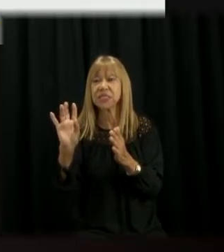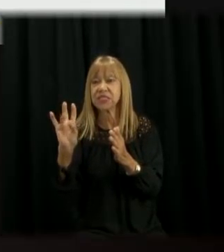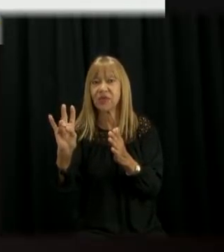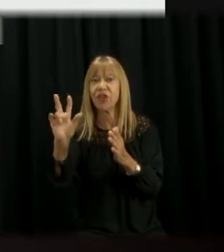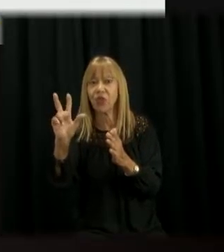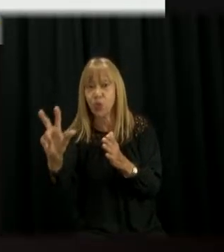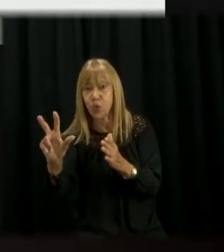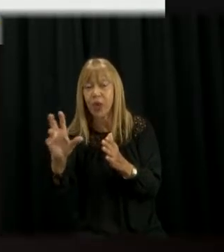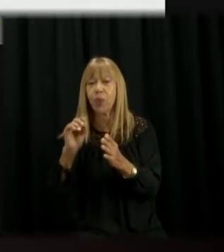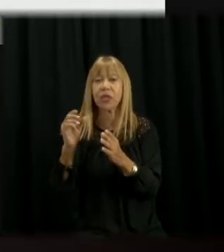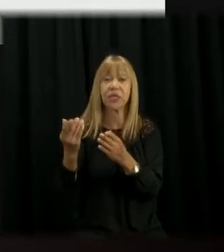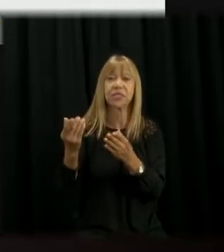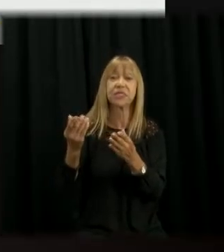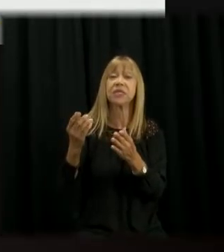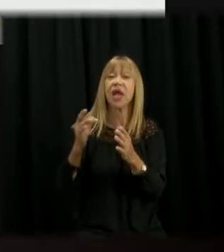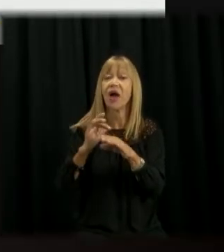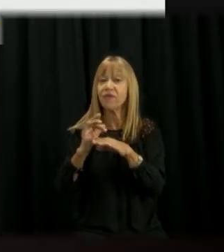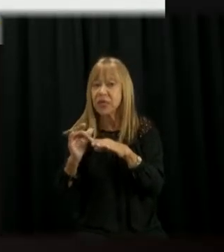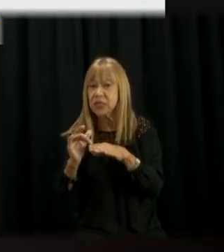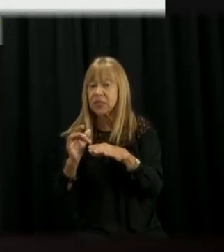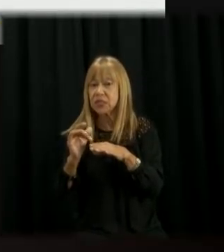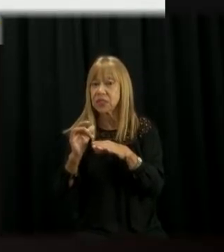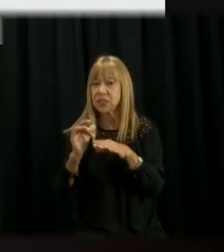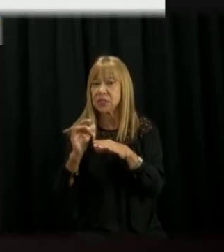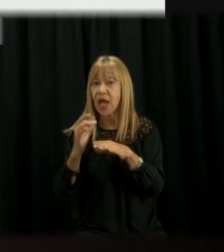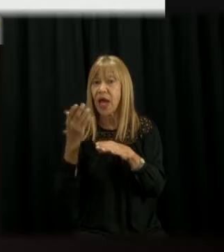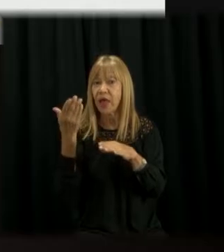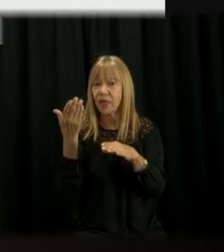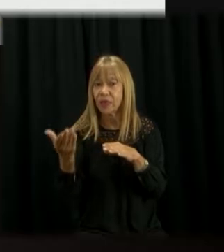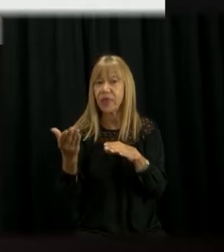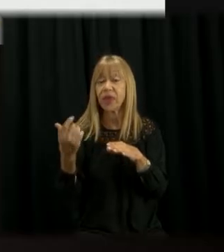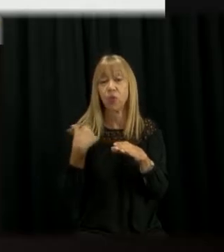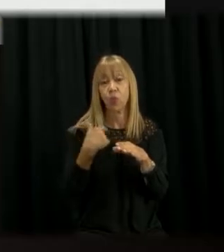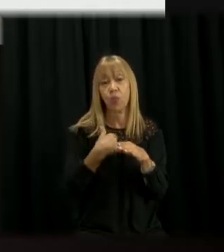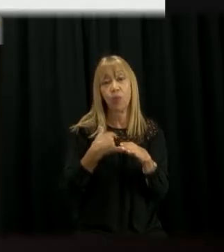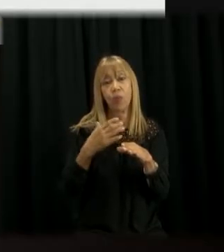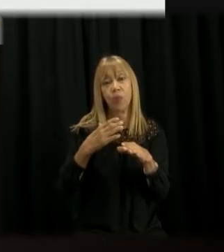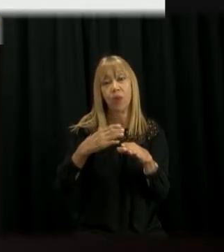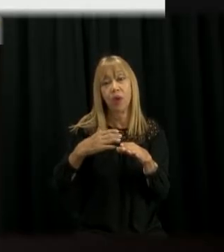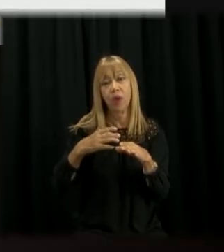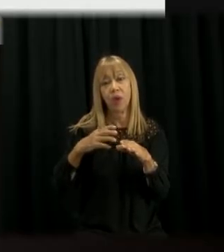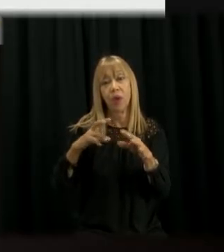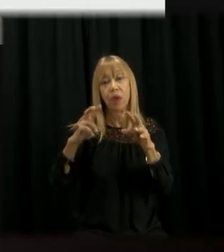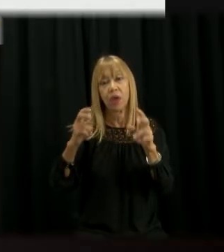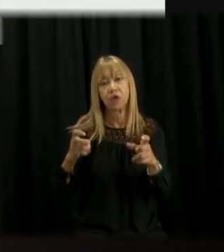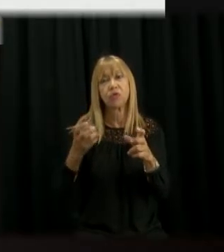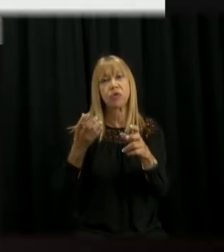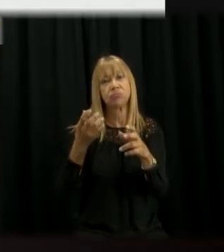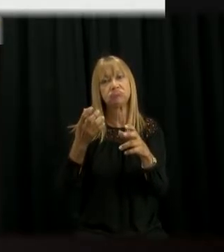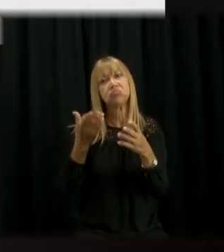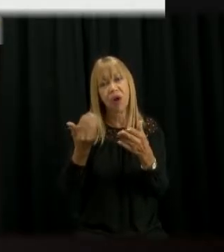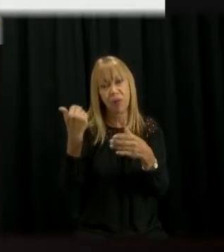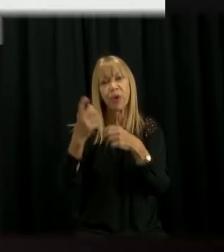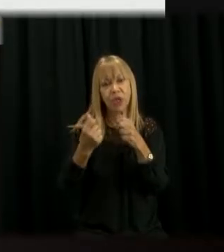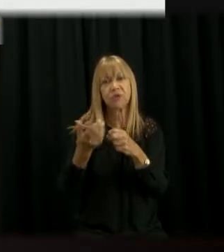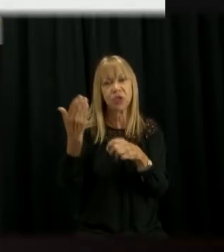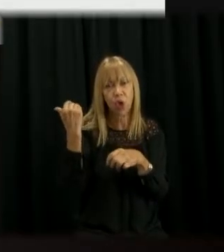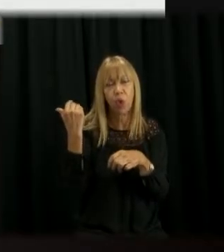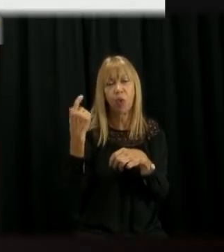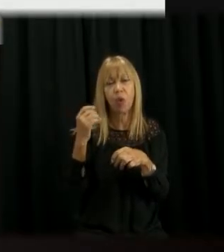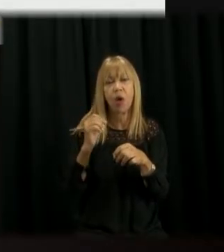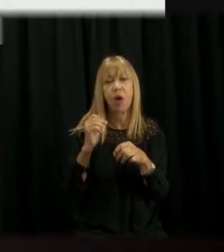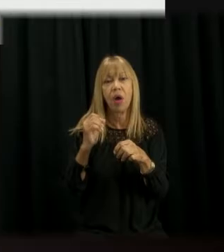compensaciones, también las responsabilidades por pensiones, que eran bastante nuevas, fueron emitidas